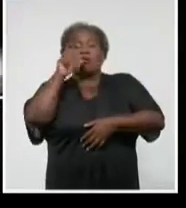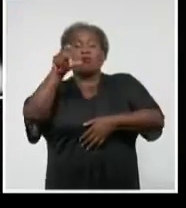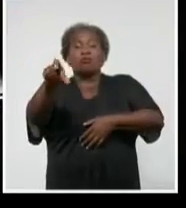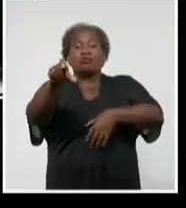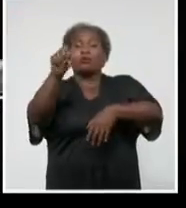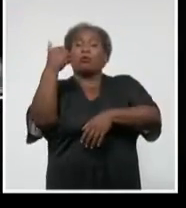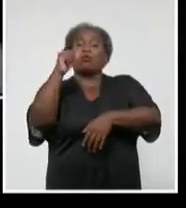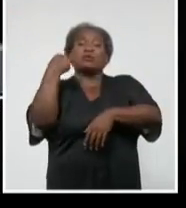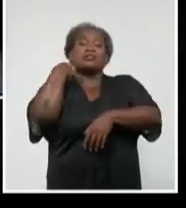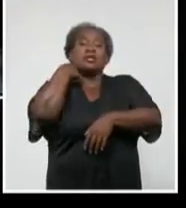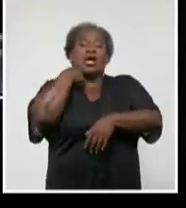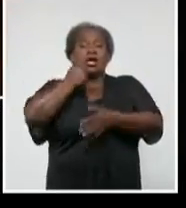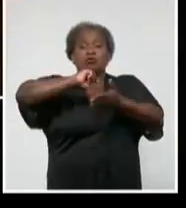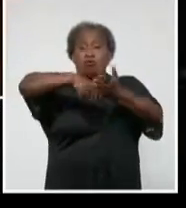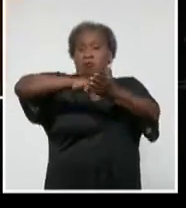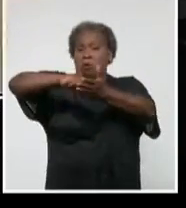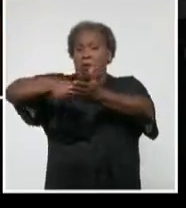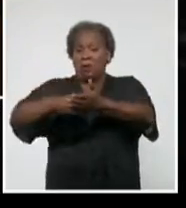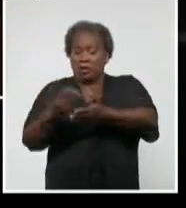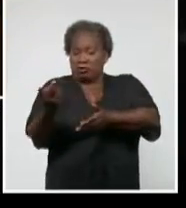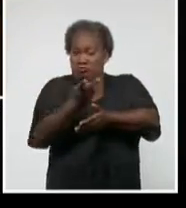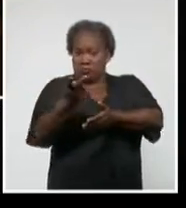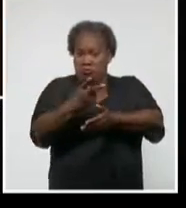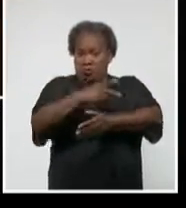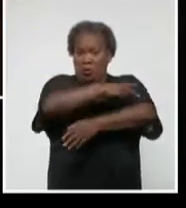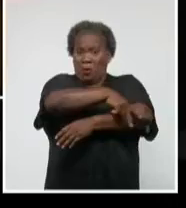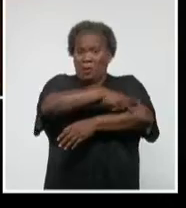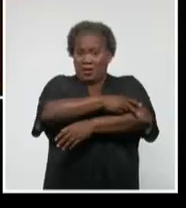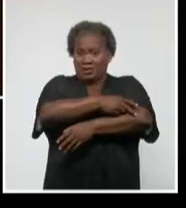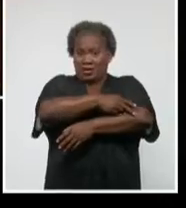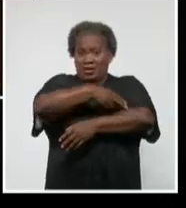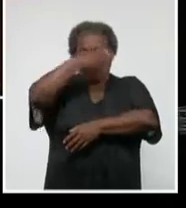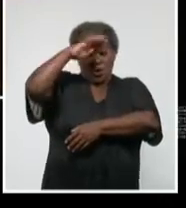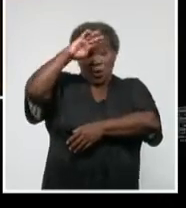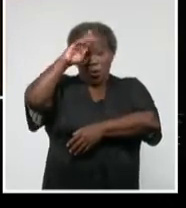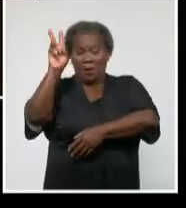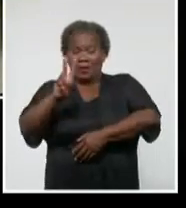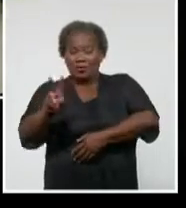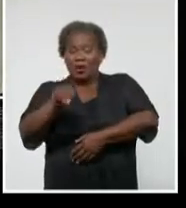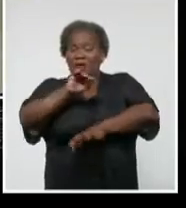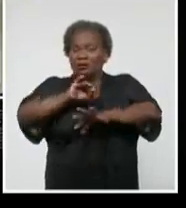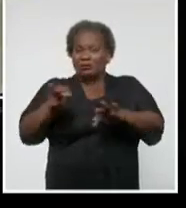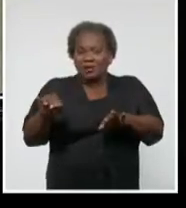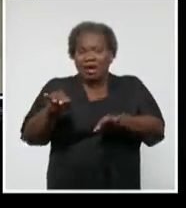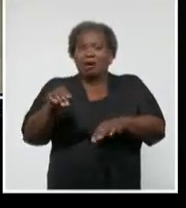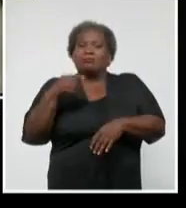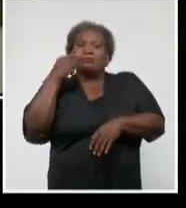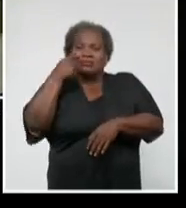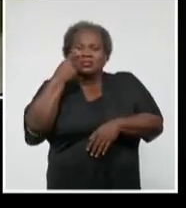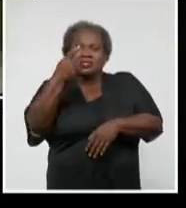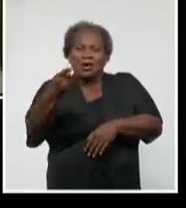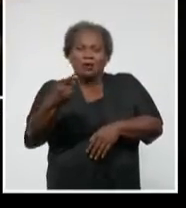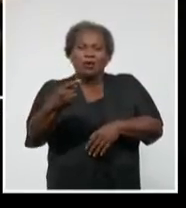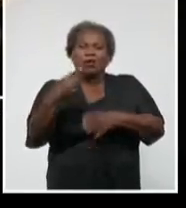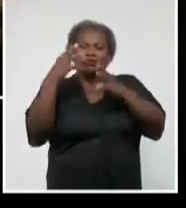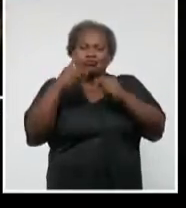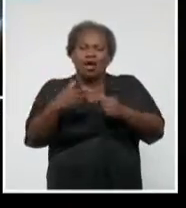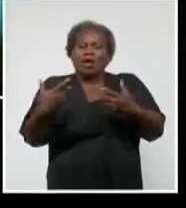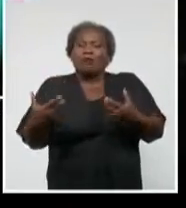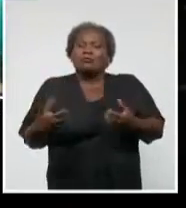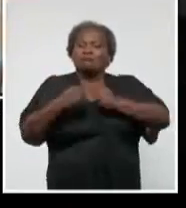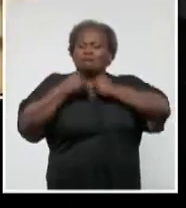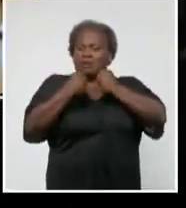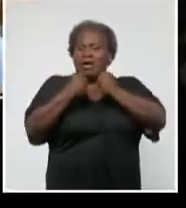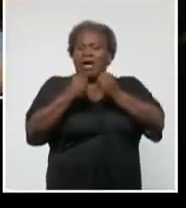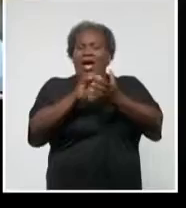el convenio integral de cooperación entre ambas naciones, al tiempo que materializó los ideales de ambos líderes, reforzó los lazos de amistad de